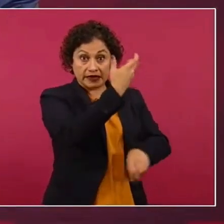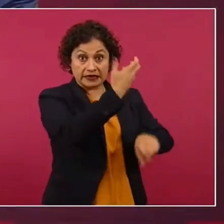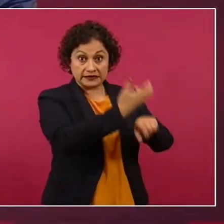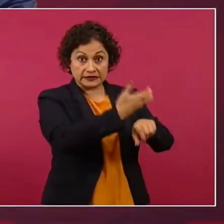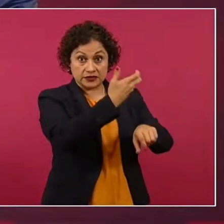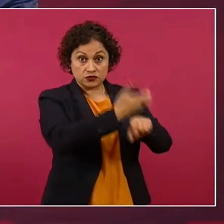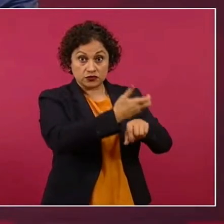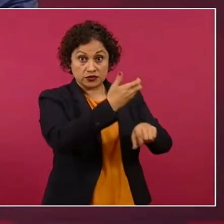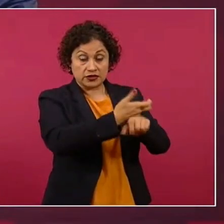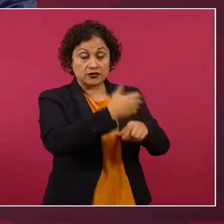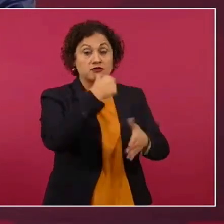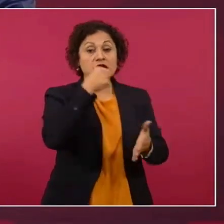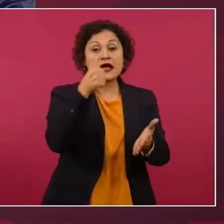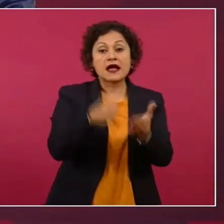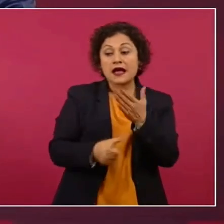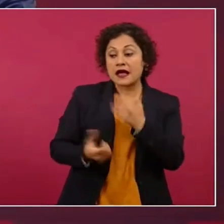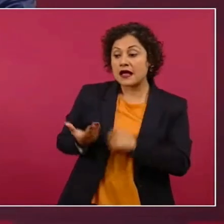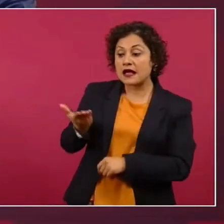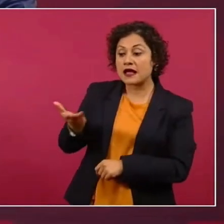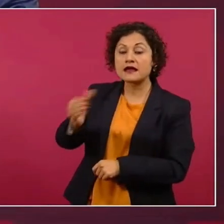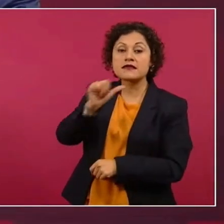del extranjero,